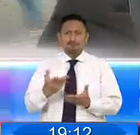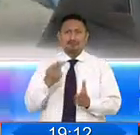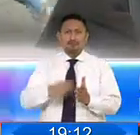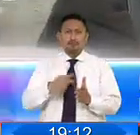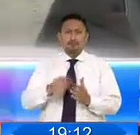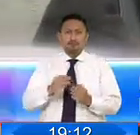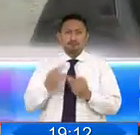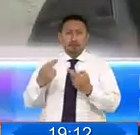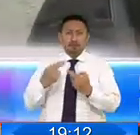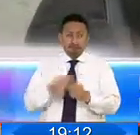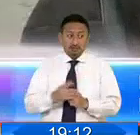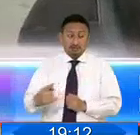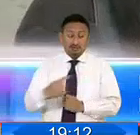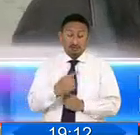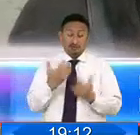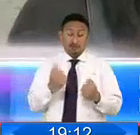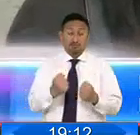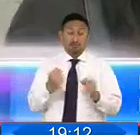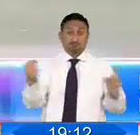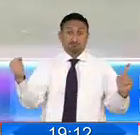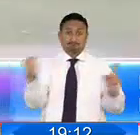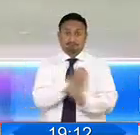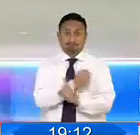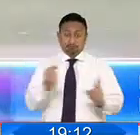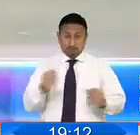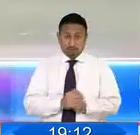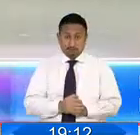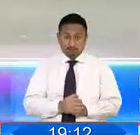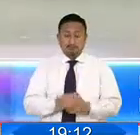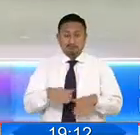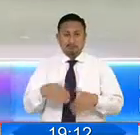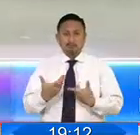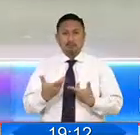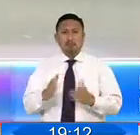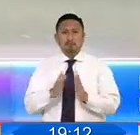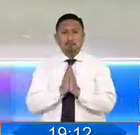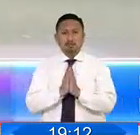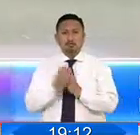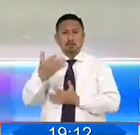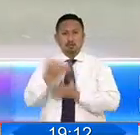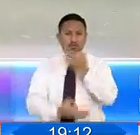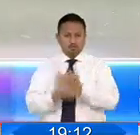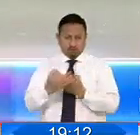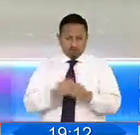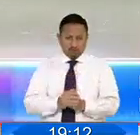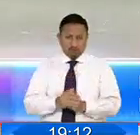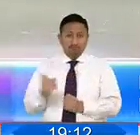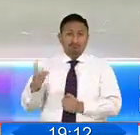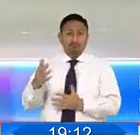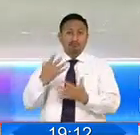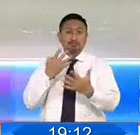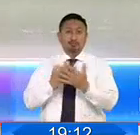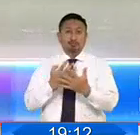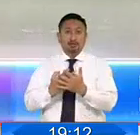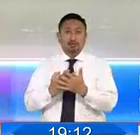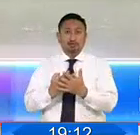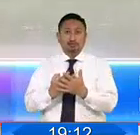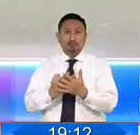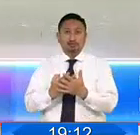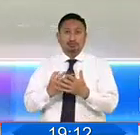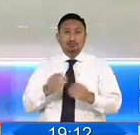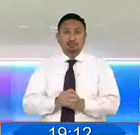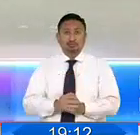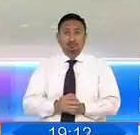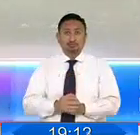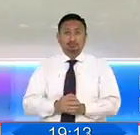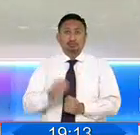a tanta violencia dentro de las cárceles. Estamos pidiendo que se haga justicia, ya que los presos de libertad son privados